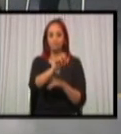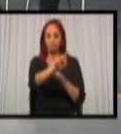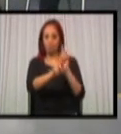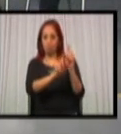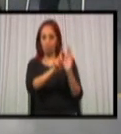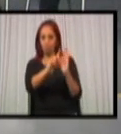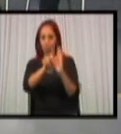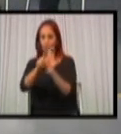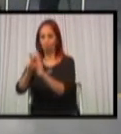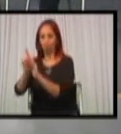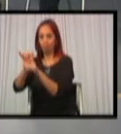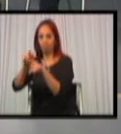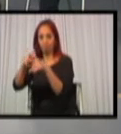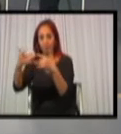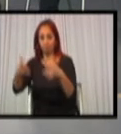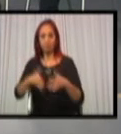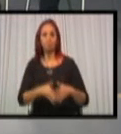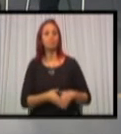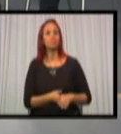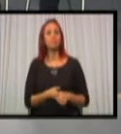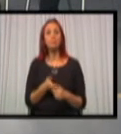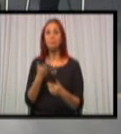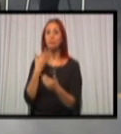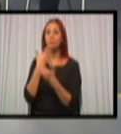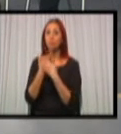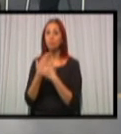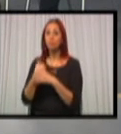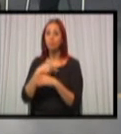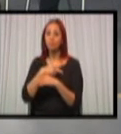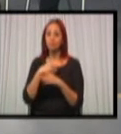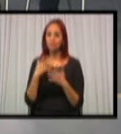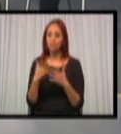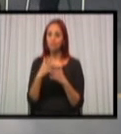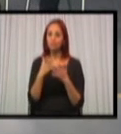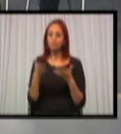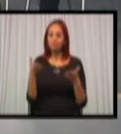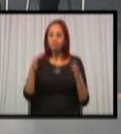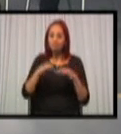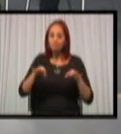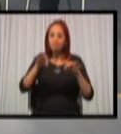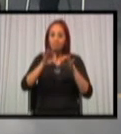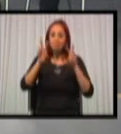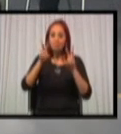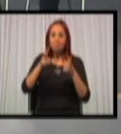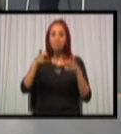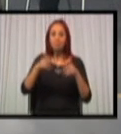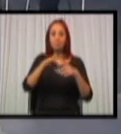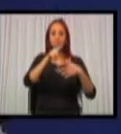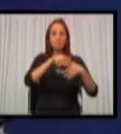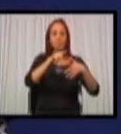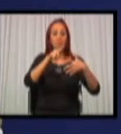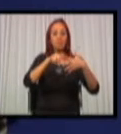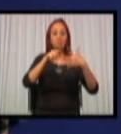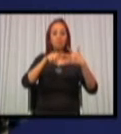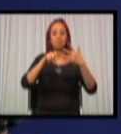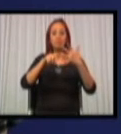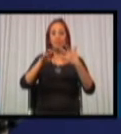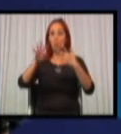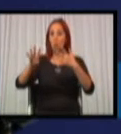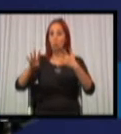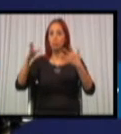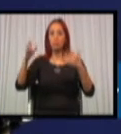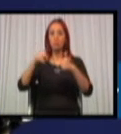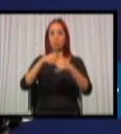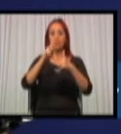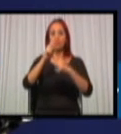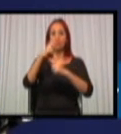Lourdes. Bueno, nuestros ejes principales los vamos a abarcar en cuatro grandes ejes. El